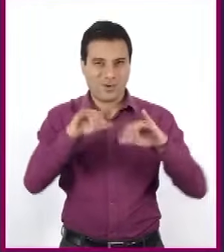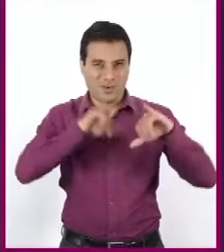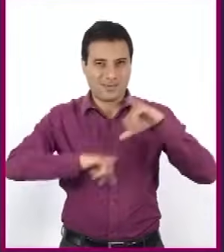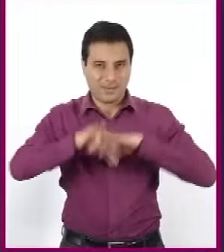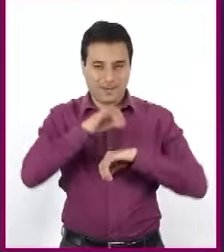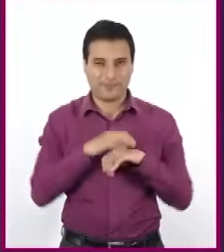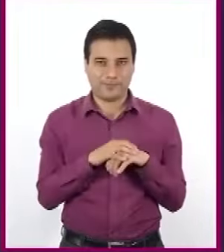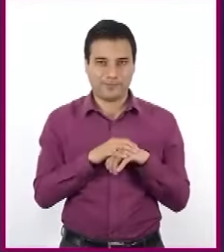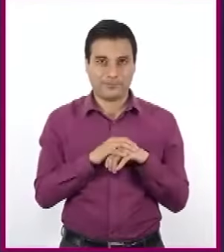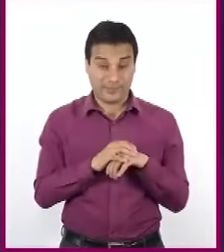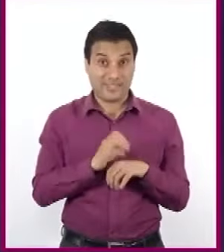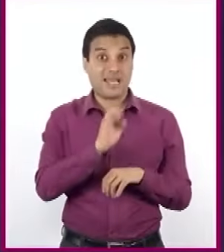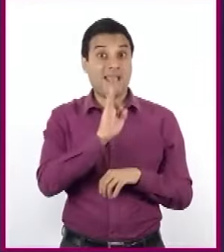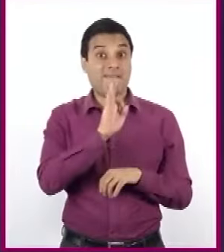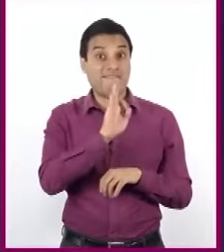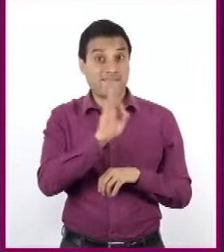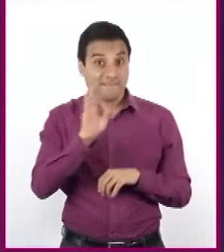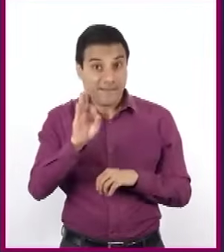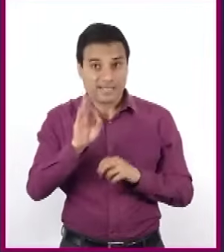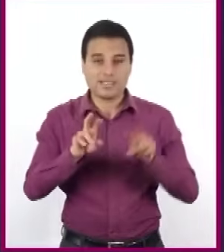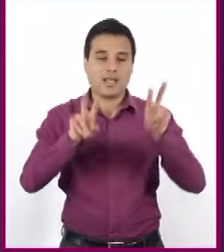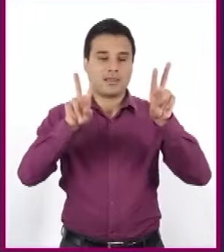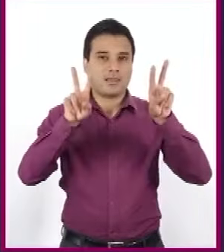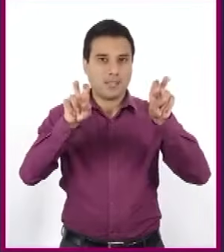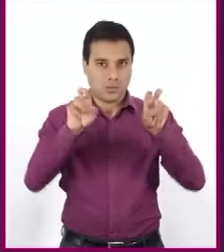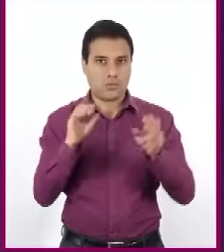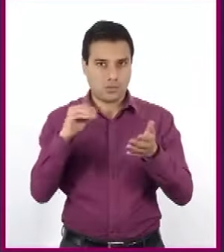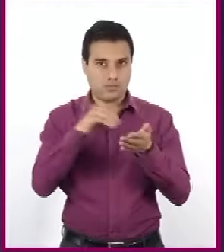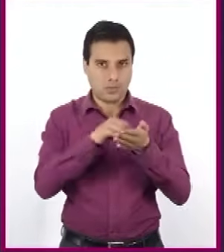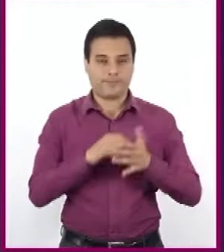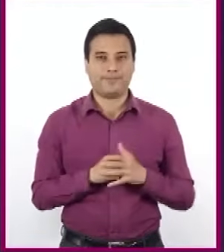asignatura, con la fecha y el título de nuestra sesión.